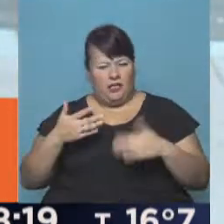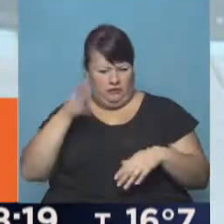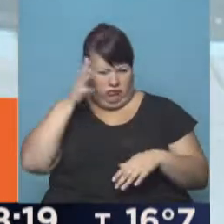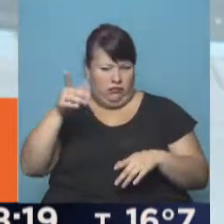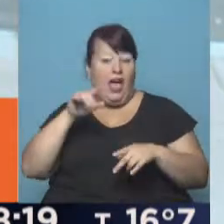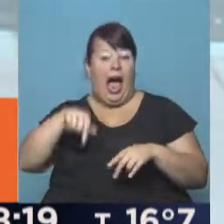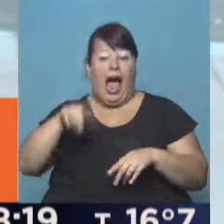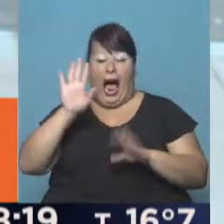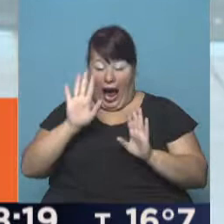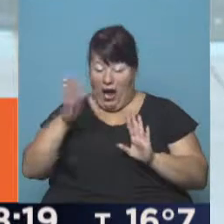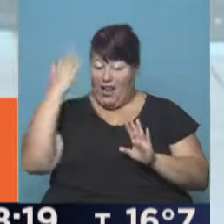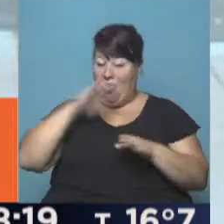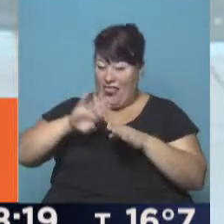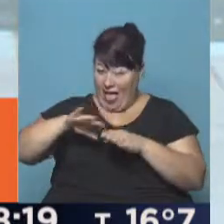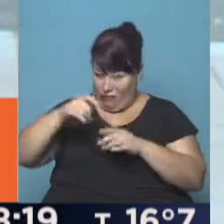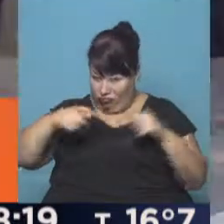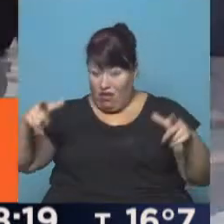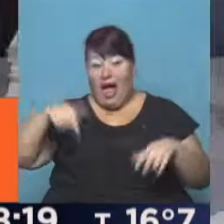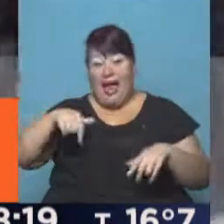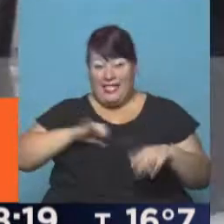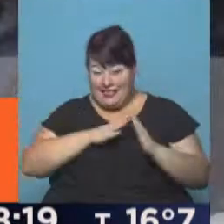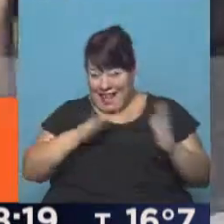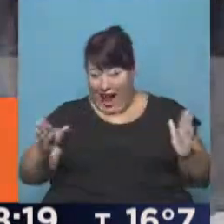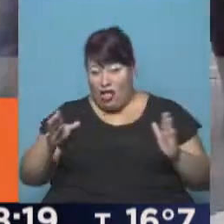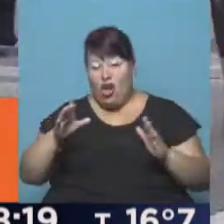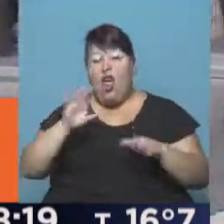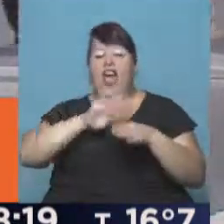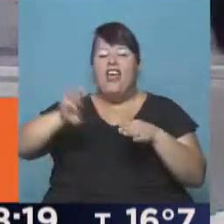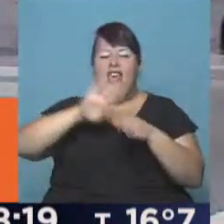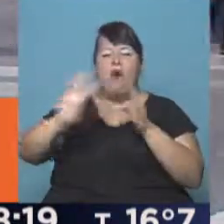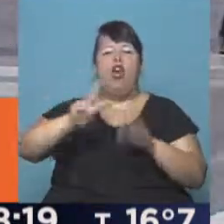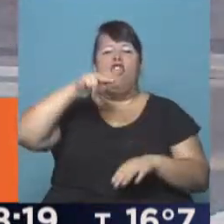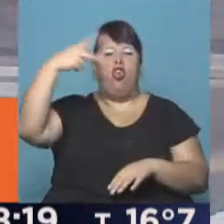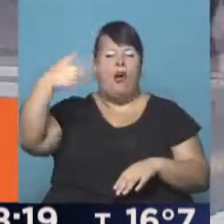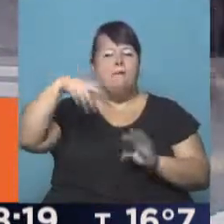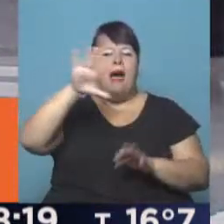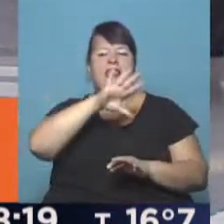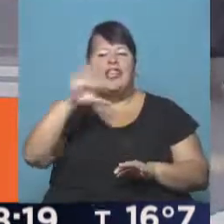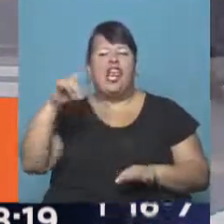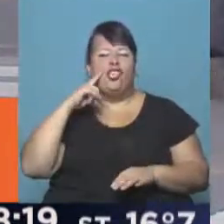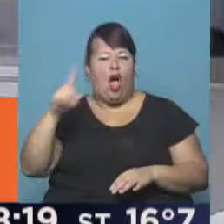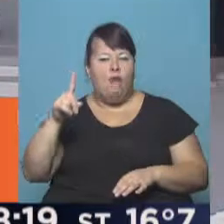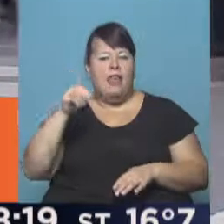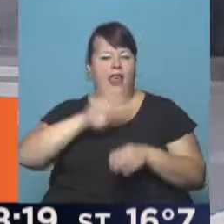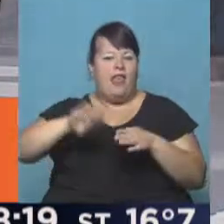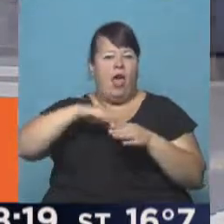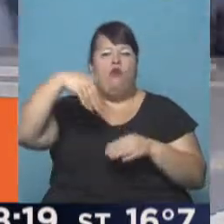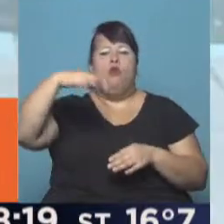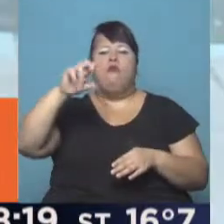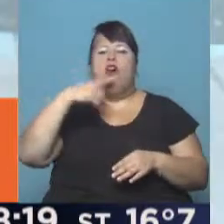ya en el curso del presente año la morosidad se duplicó hay más de 500.000 morosos